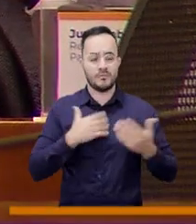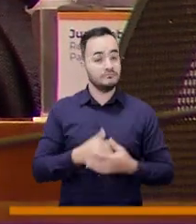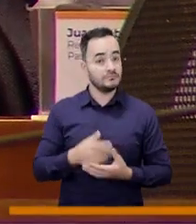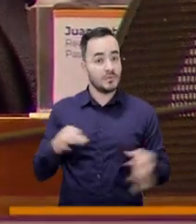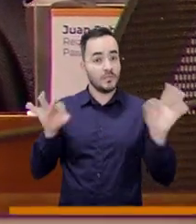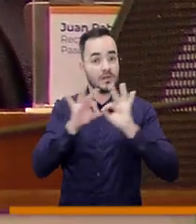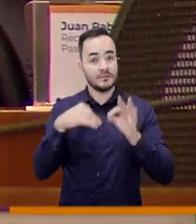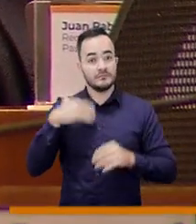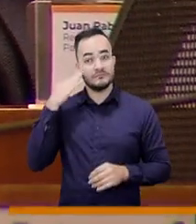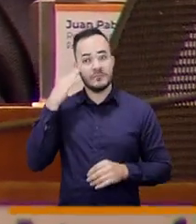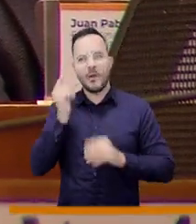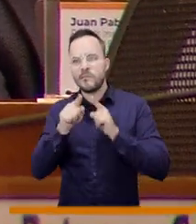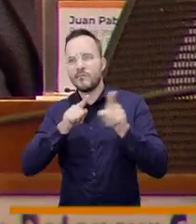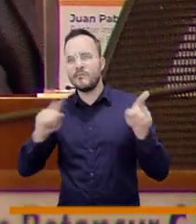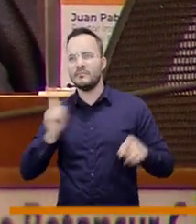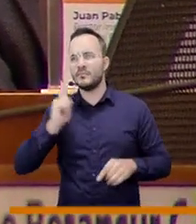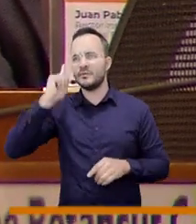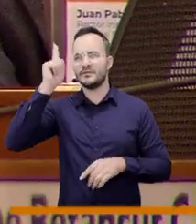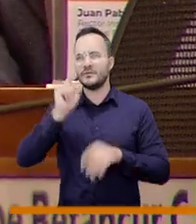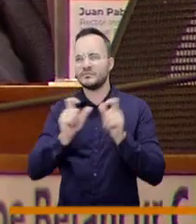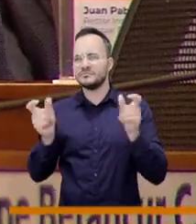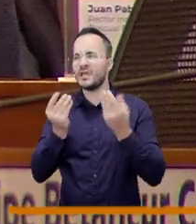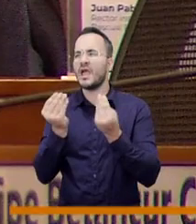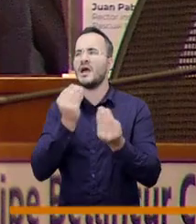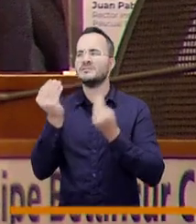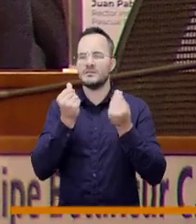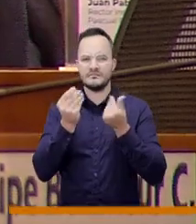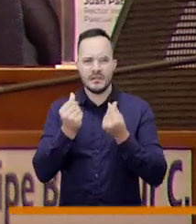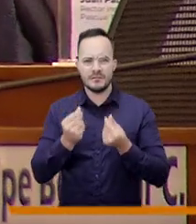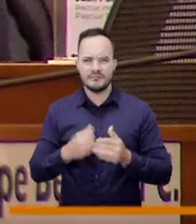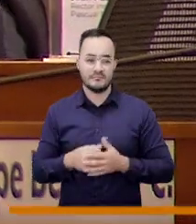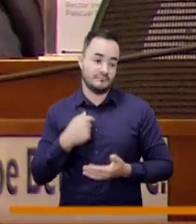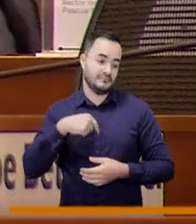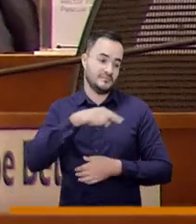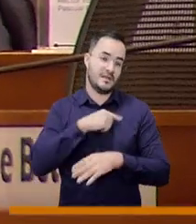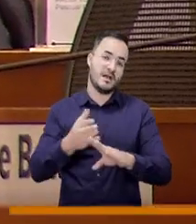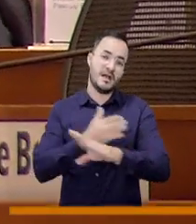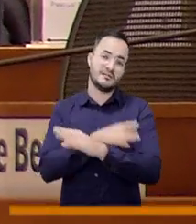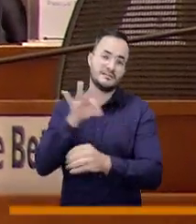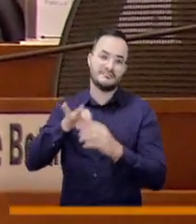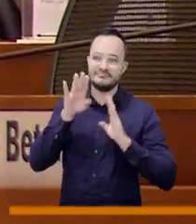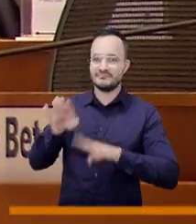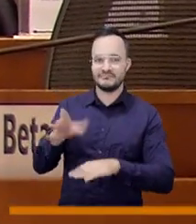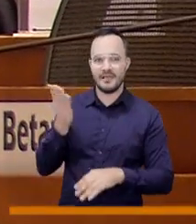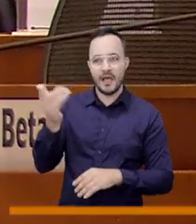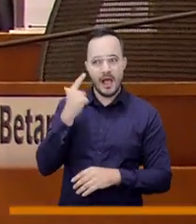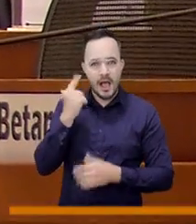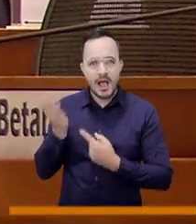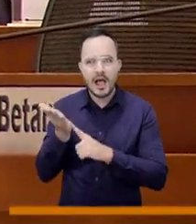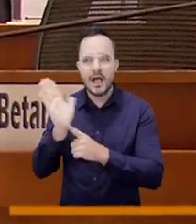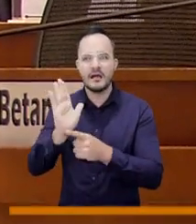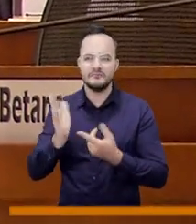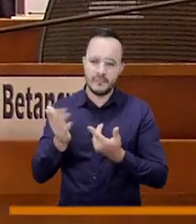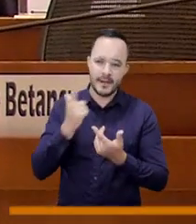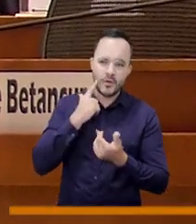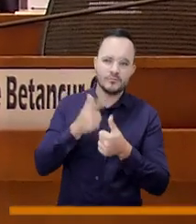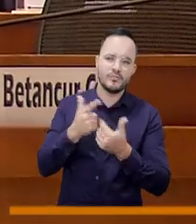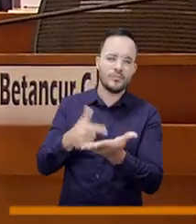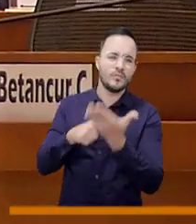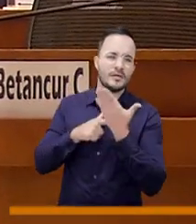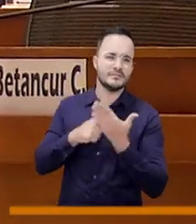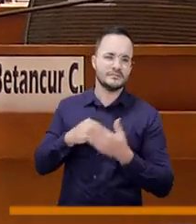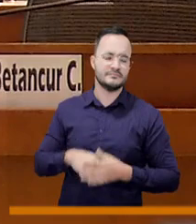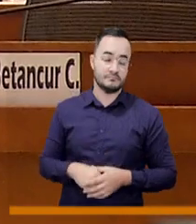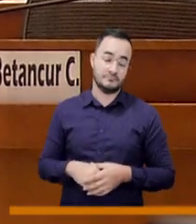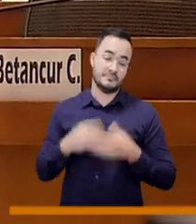bueno saber qué están haciendo los políticos, a quienes elegimos para que nos representen, para que lleven la discusión siempre